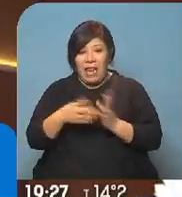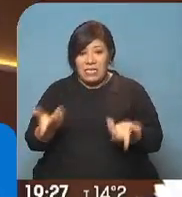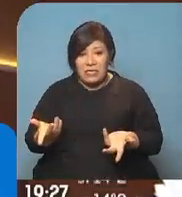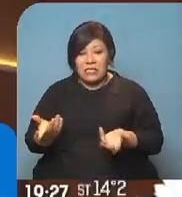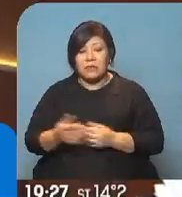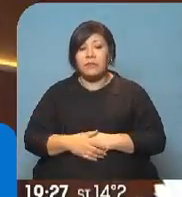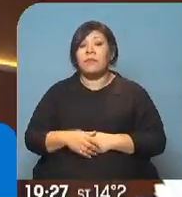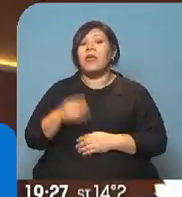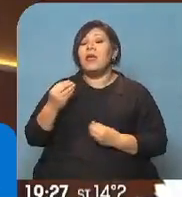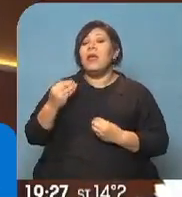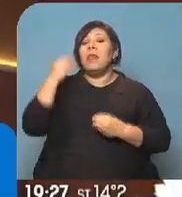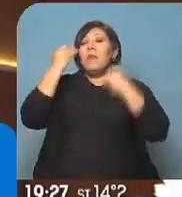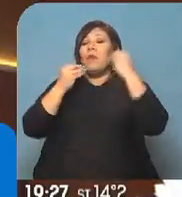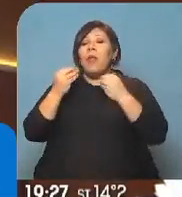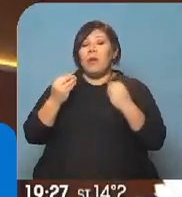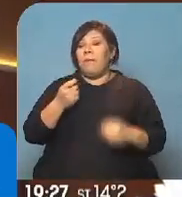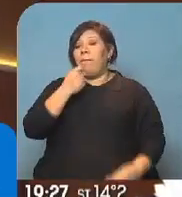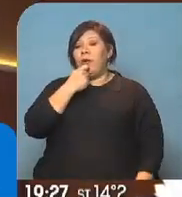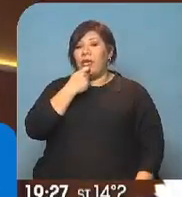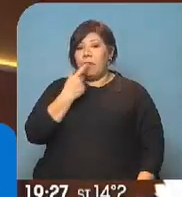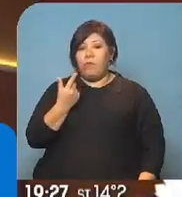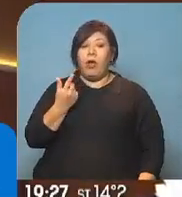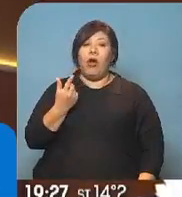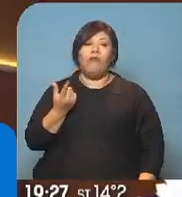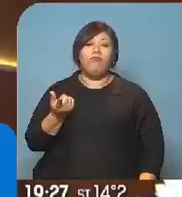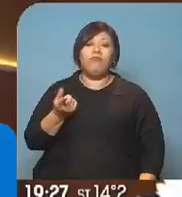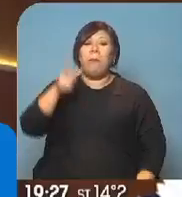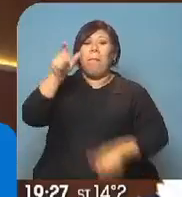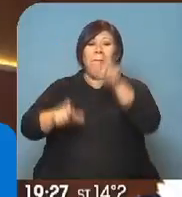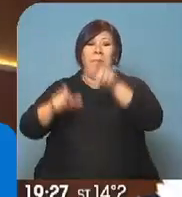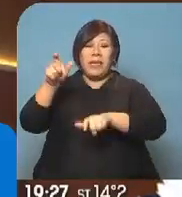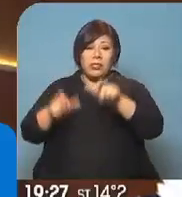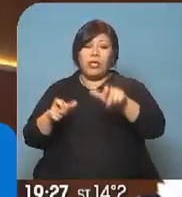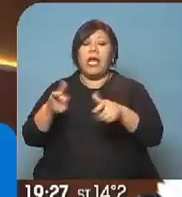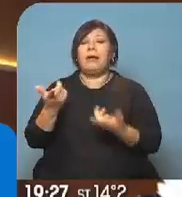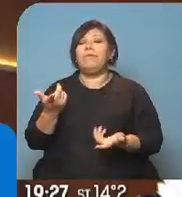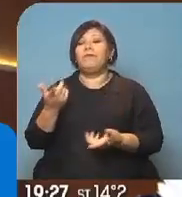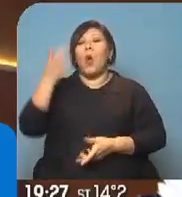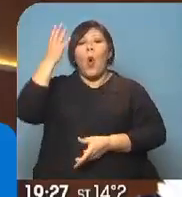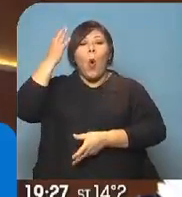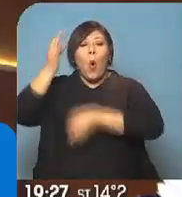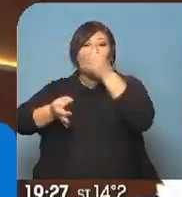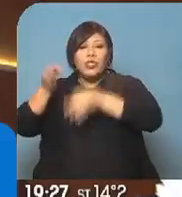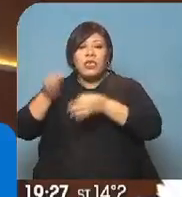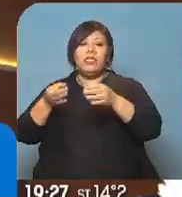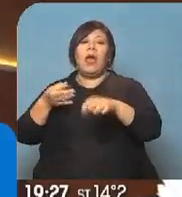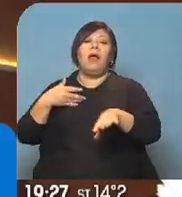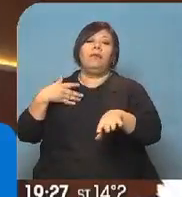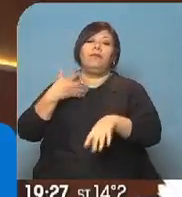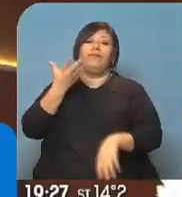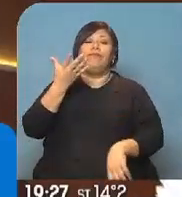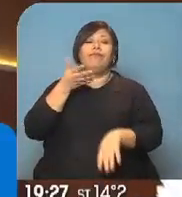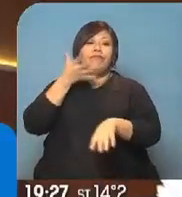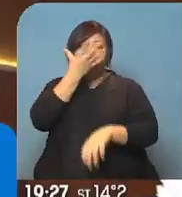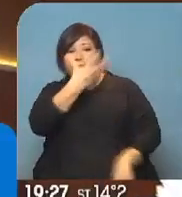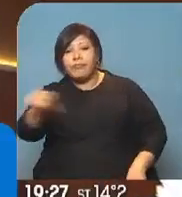que qué pasa con causas. Nosotros, por ejemplo, recibimos causas en las que las personas han tenido varios ingresos judiciales, varias alertas. Tomemos el caso de la